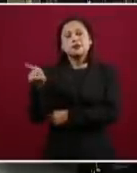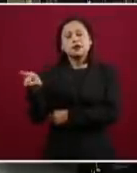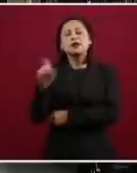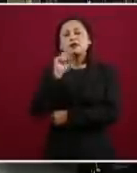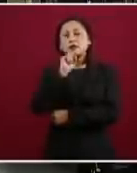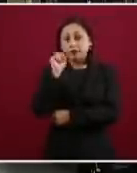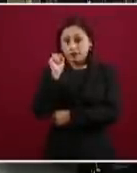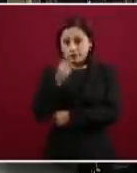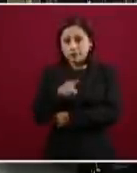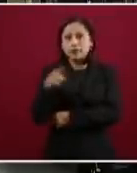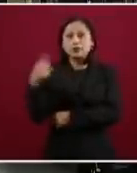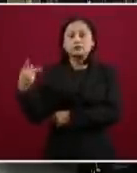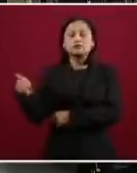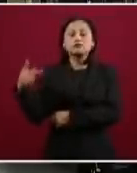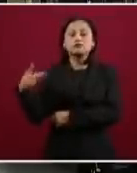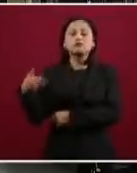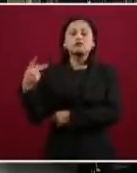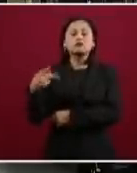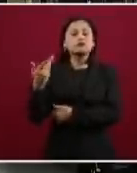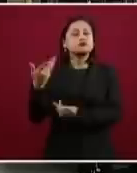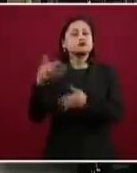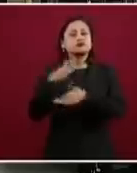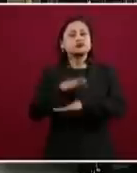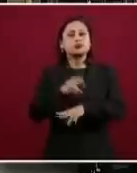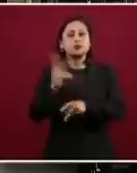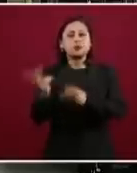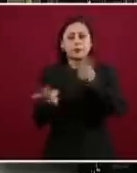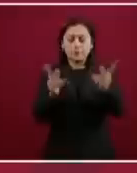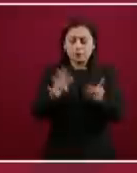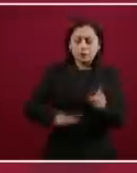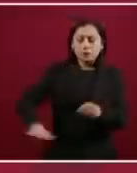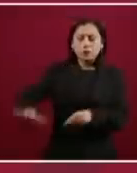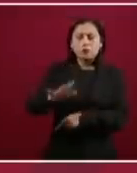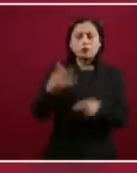lo relacionado con las consultas, y